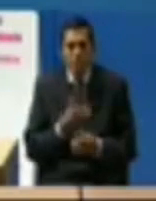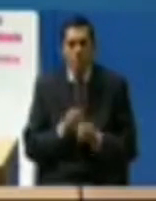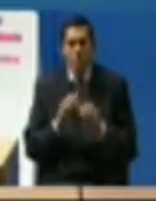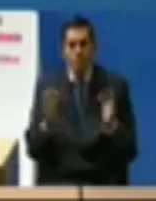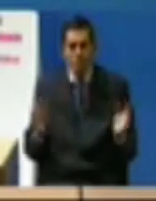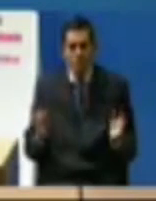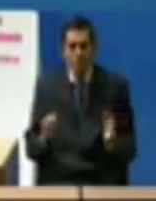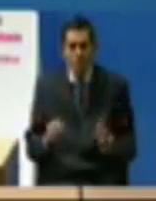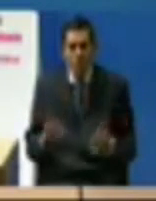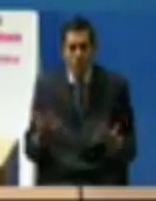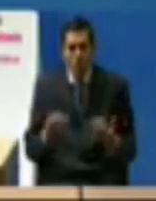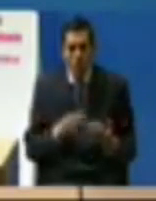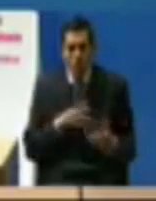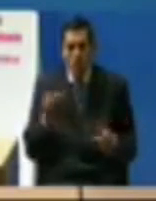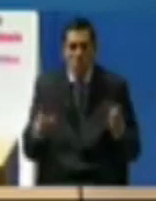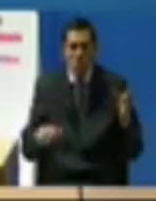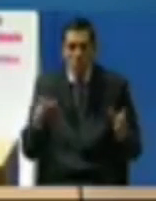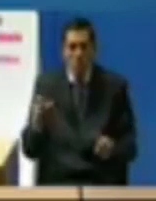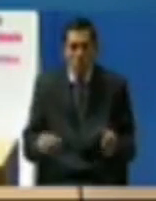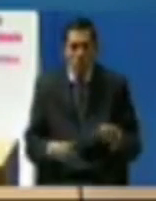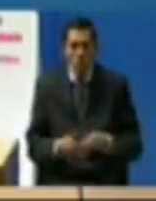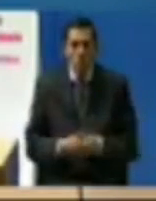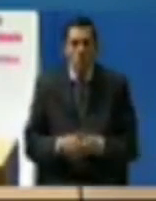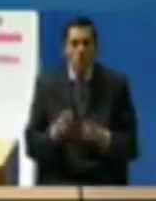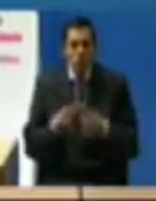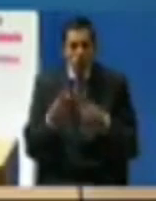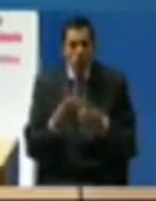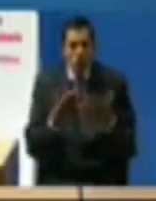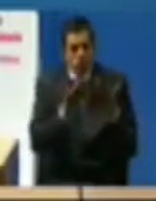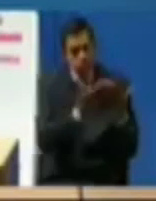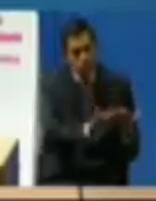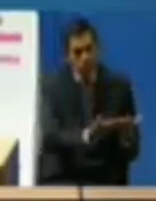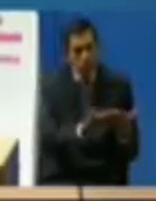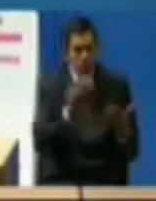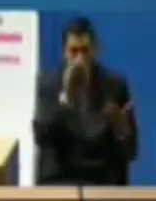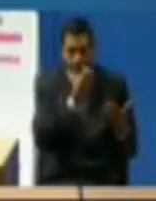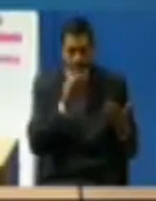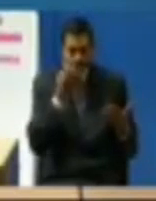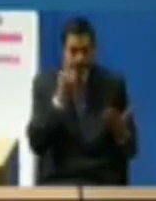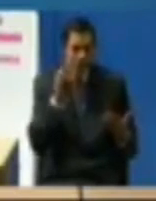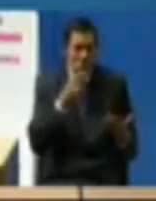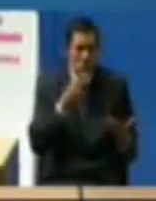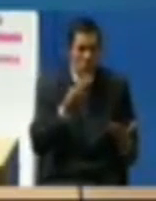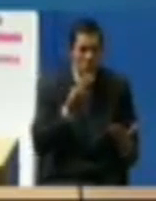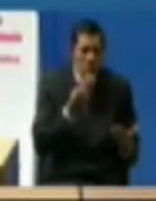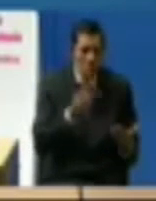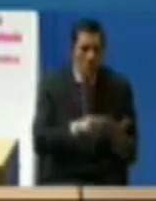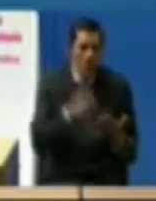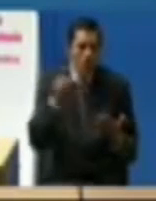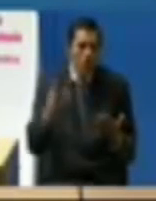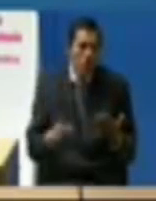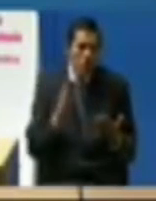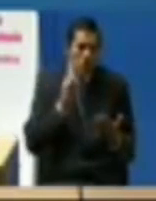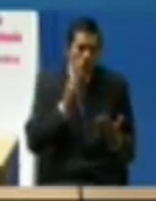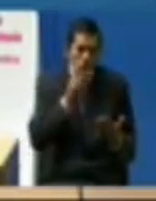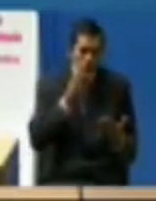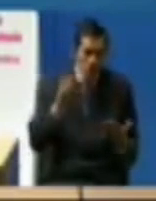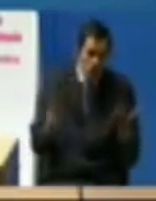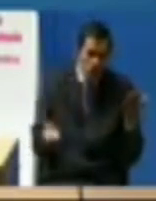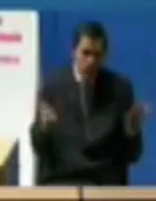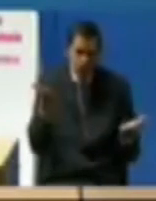tipo de estadísticas, sin estos datos duros que evalúen la situación de la mujer y del hombre y sus roles en las esferas